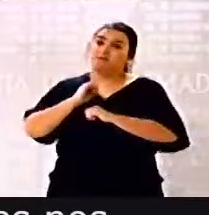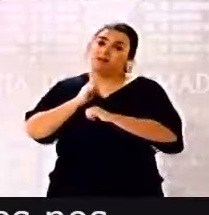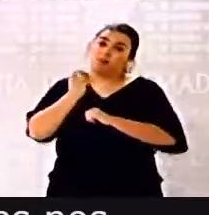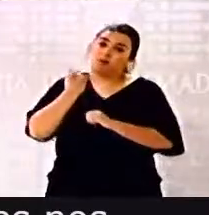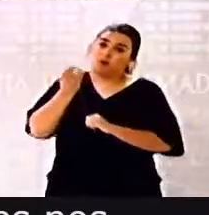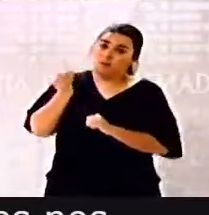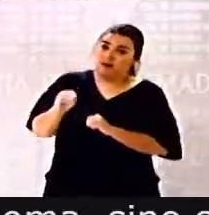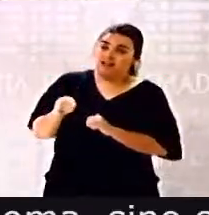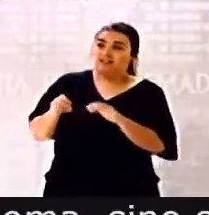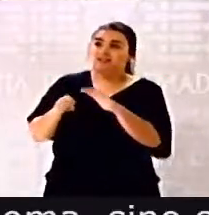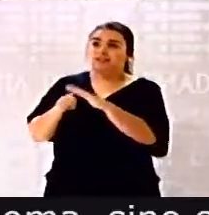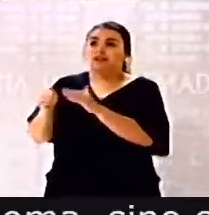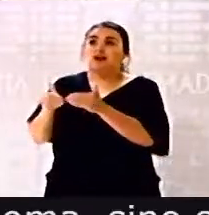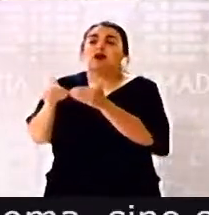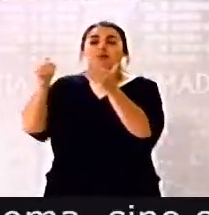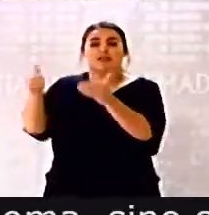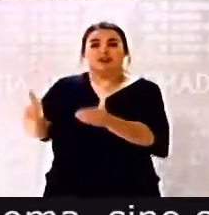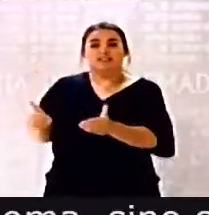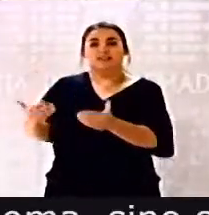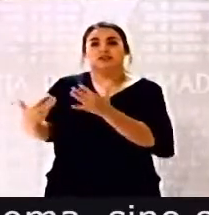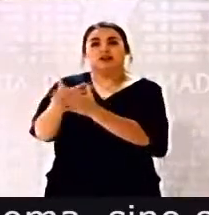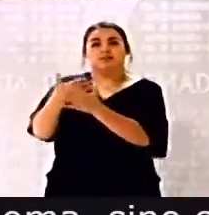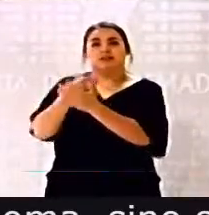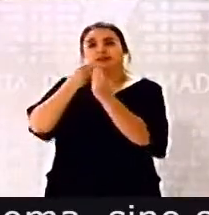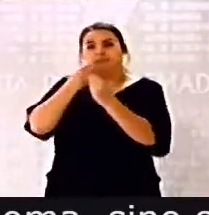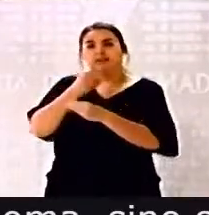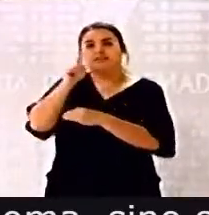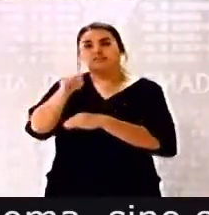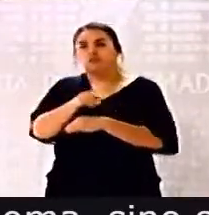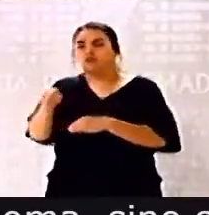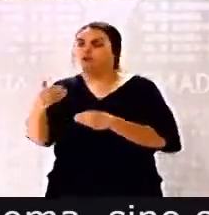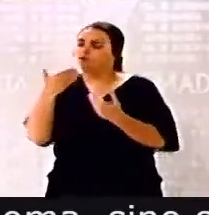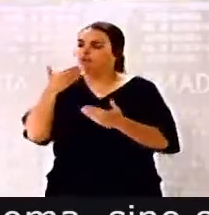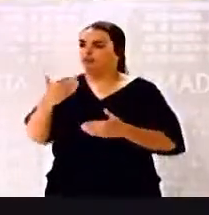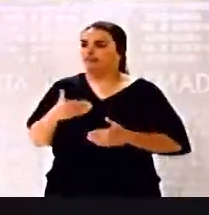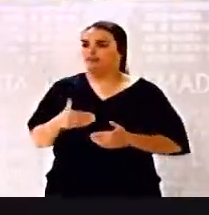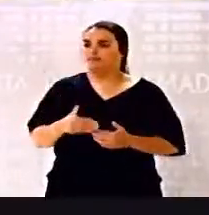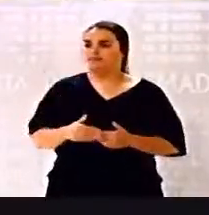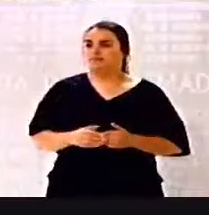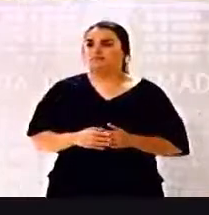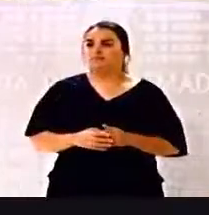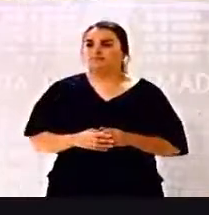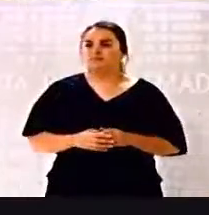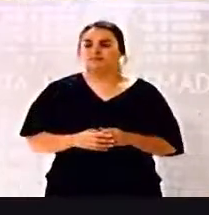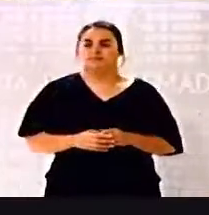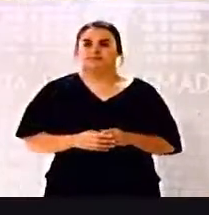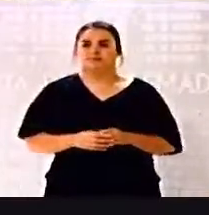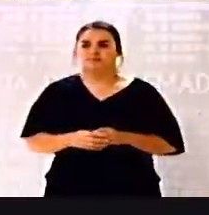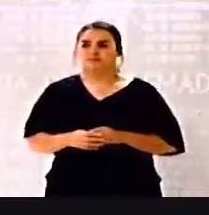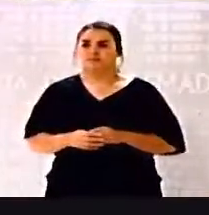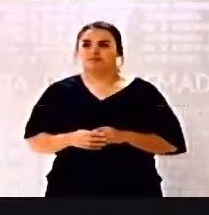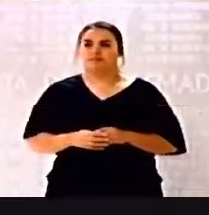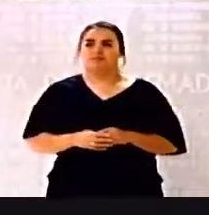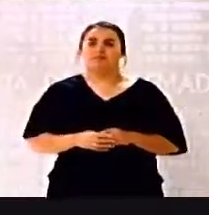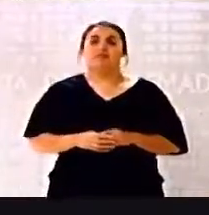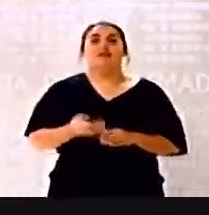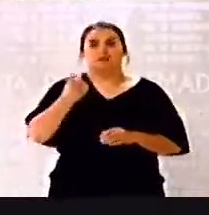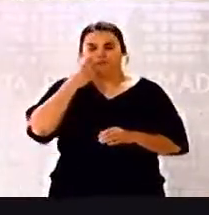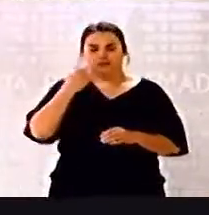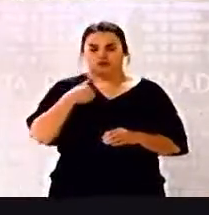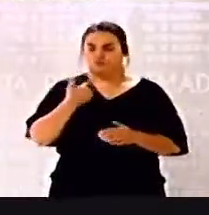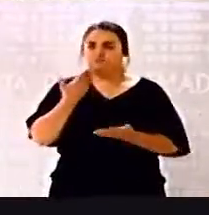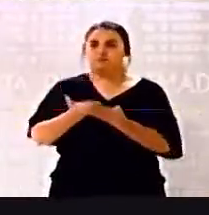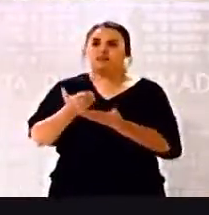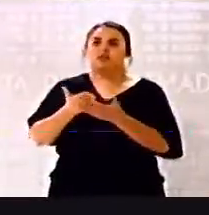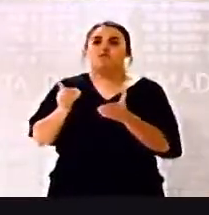se va a solicitar más adelante. No sé si puede aclararme ese aspecto. Muchas gracias. Mire usted, nosotros lo que solicitamos es pasar a la